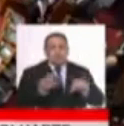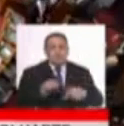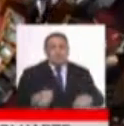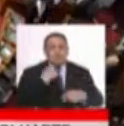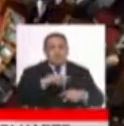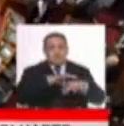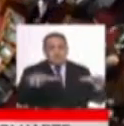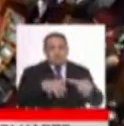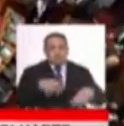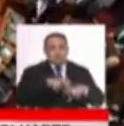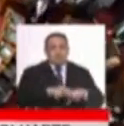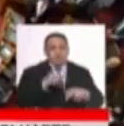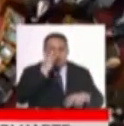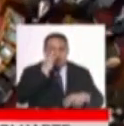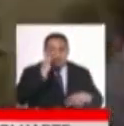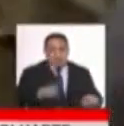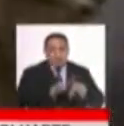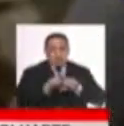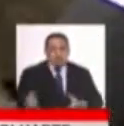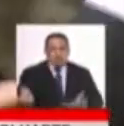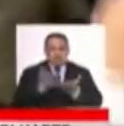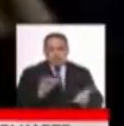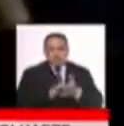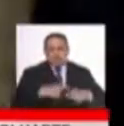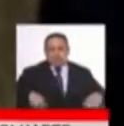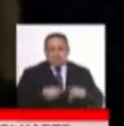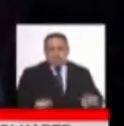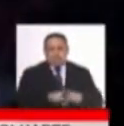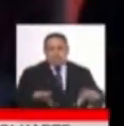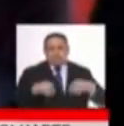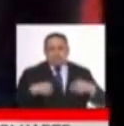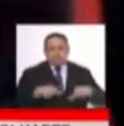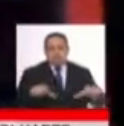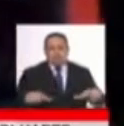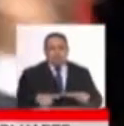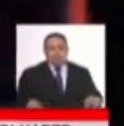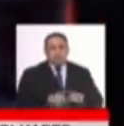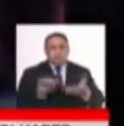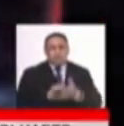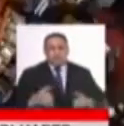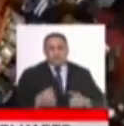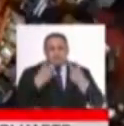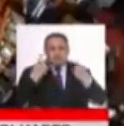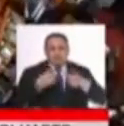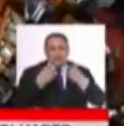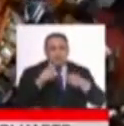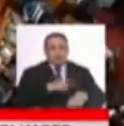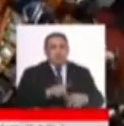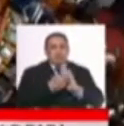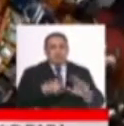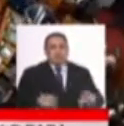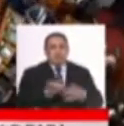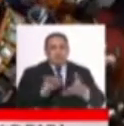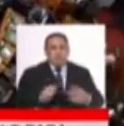Castillo no son fáciles de curar. Ha dejado al país enfrentado y ahorita, claro, hay un 30% que apoyaba a